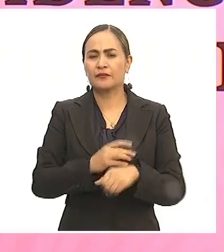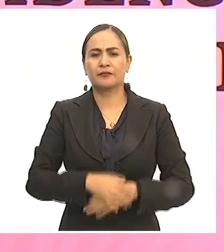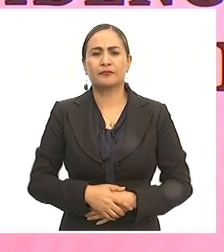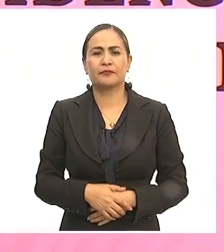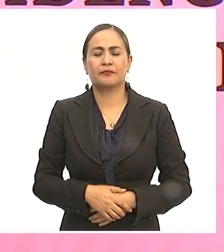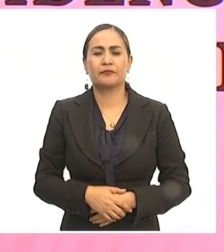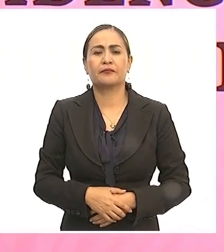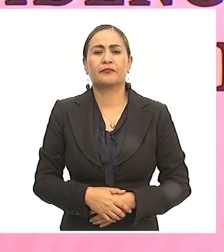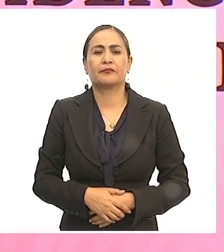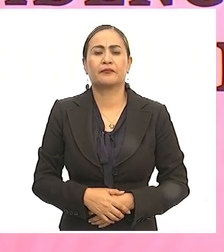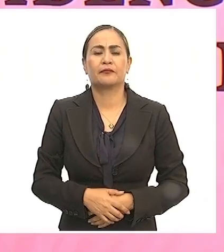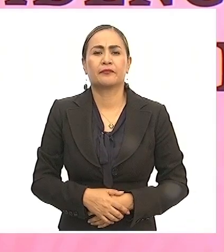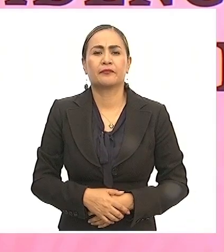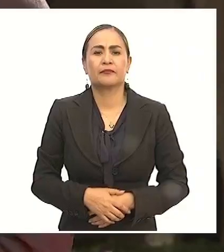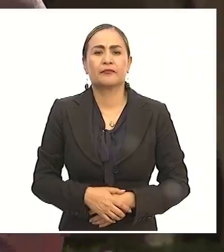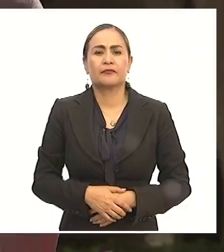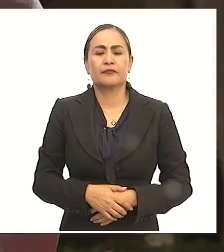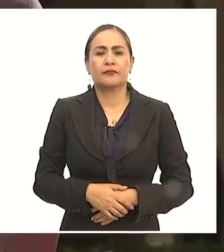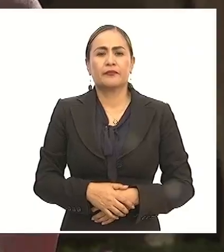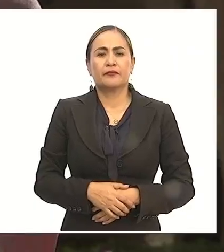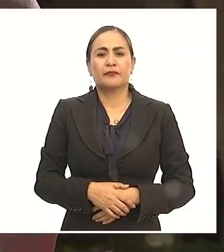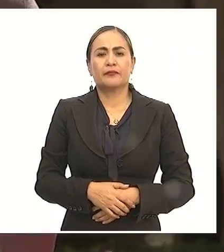Una vez que se constató